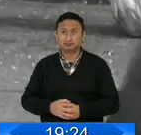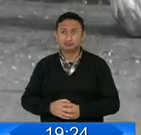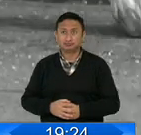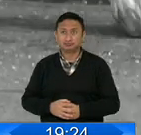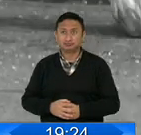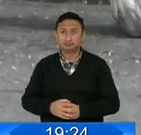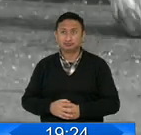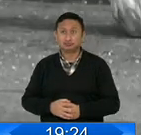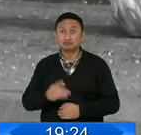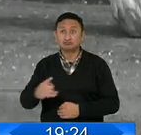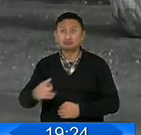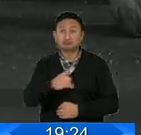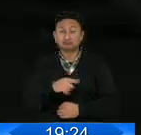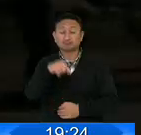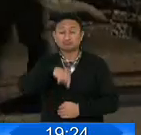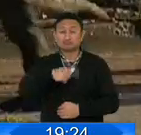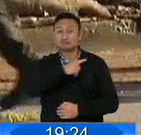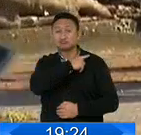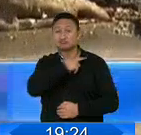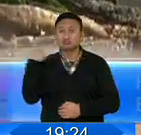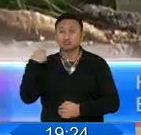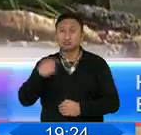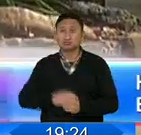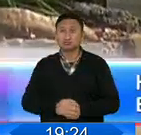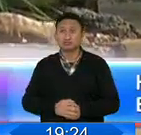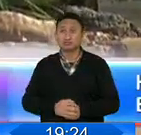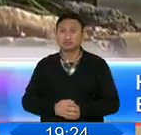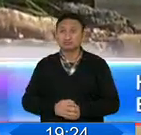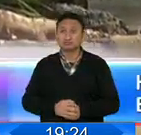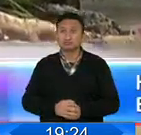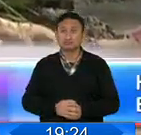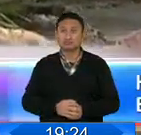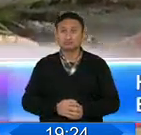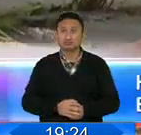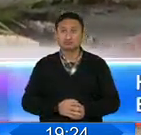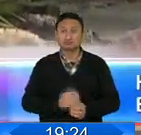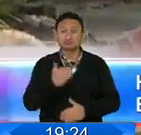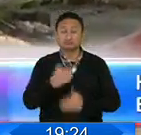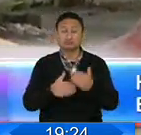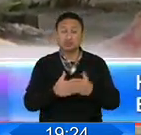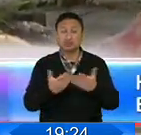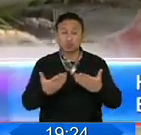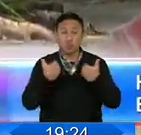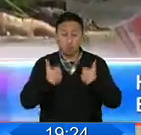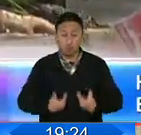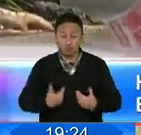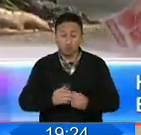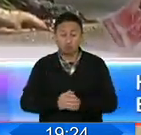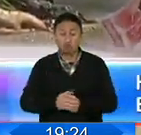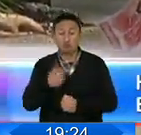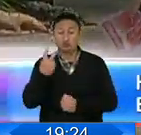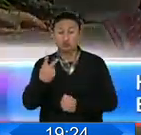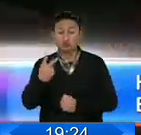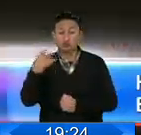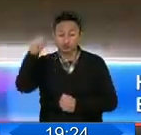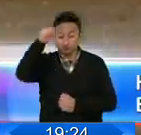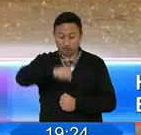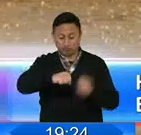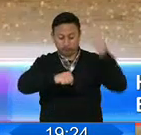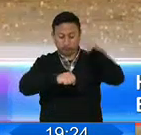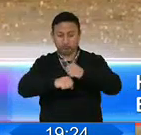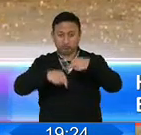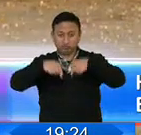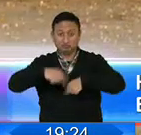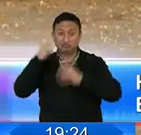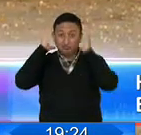La víctima fue decapitada. Luego introdujeron el cuerpo en dos sacos de yute y la